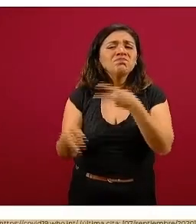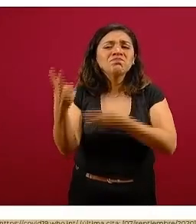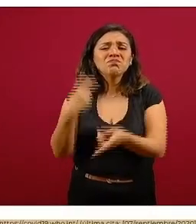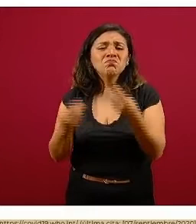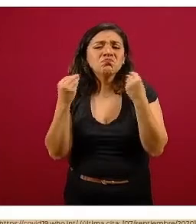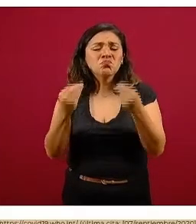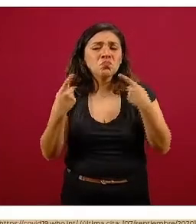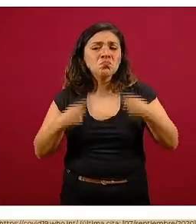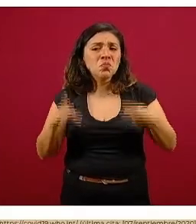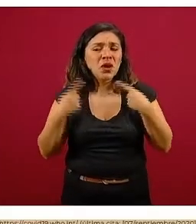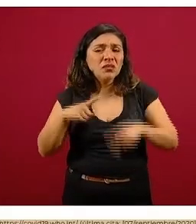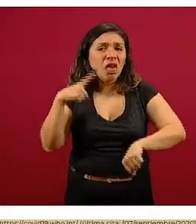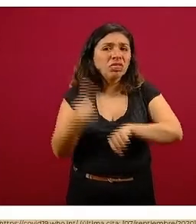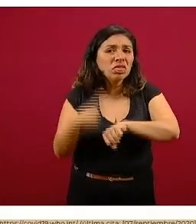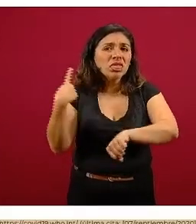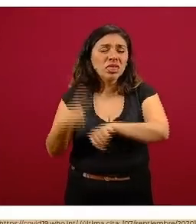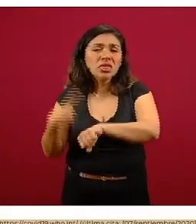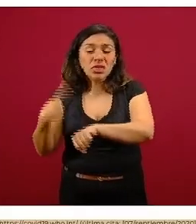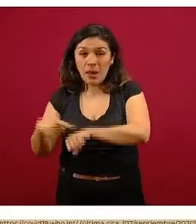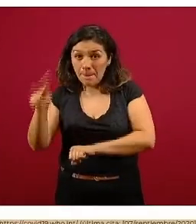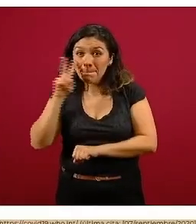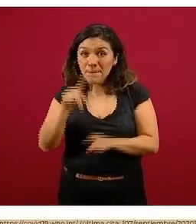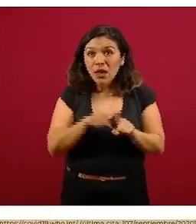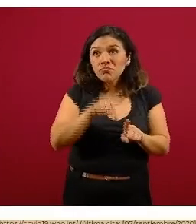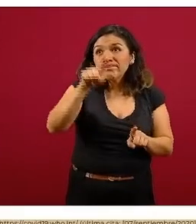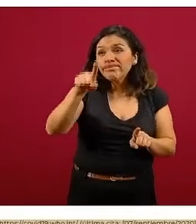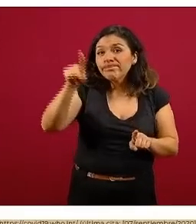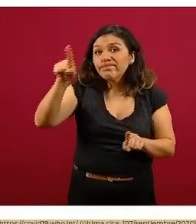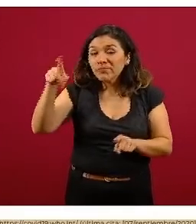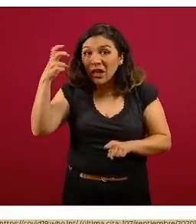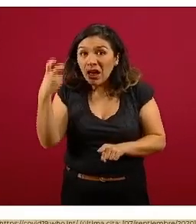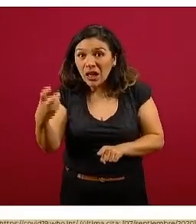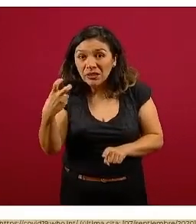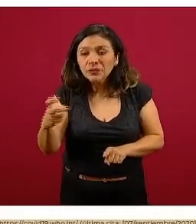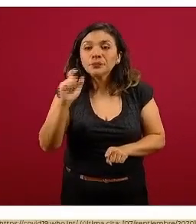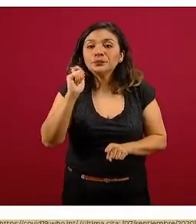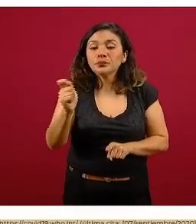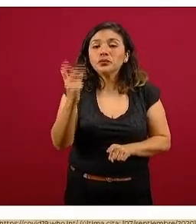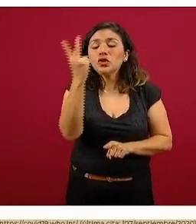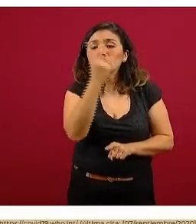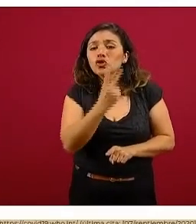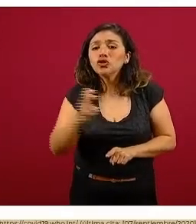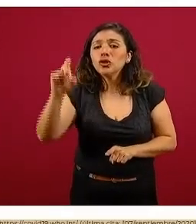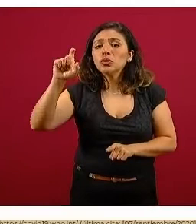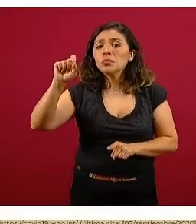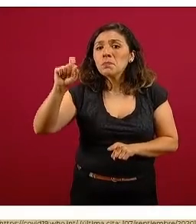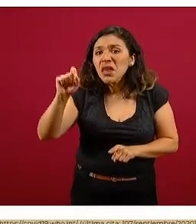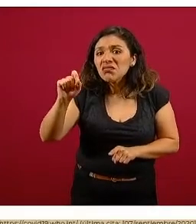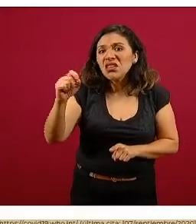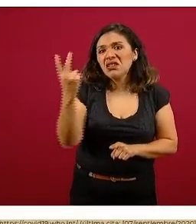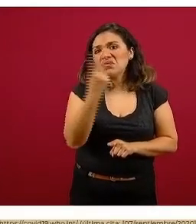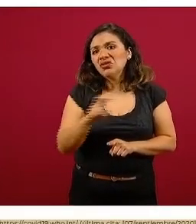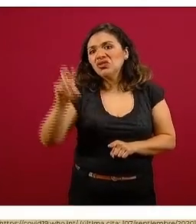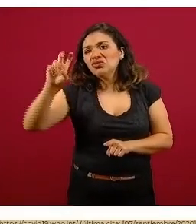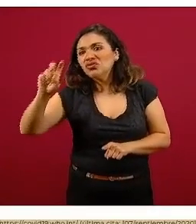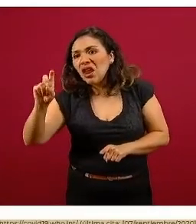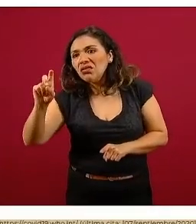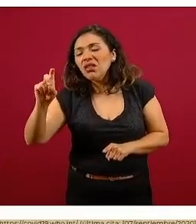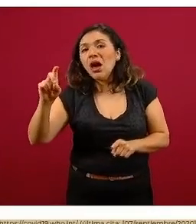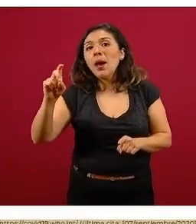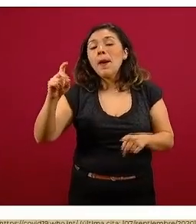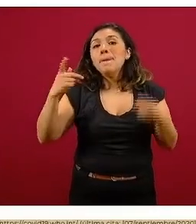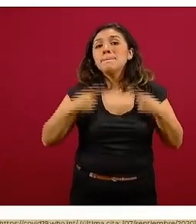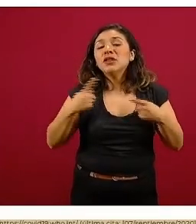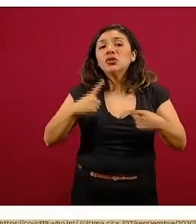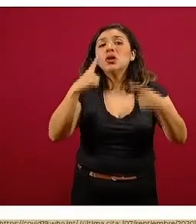de casos. Veamos que aquí la escala es precisamente de 220, 230 casos